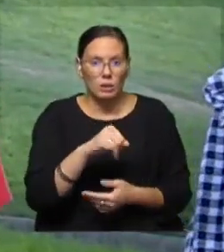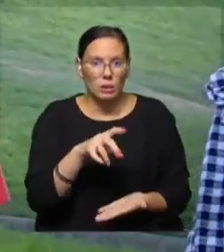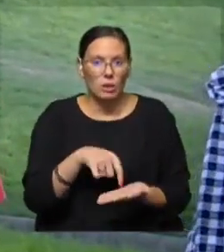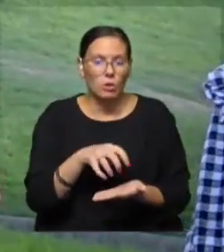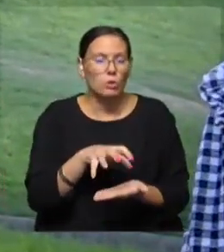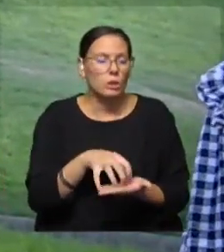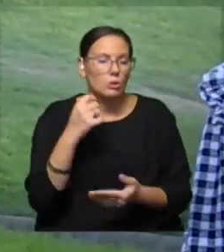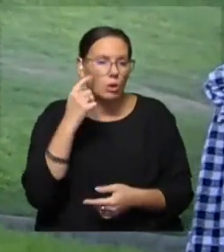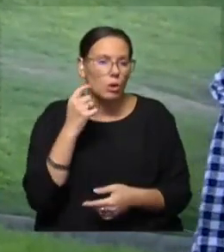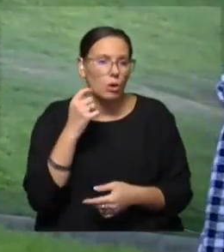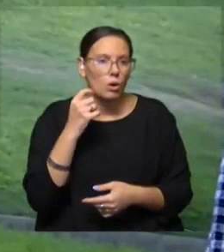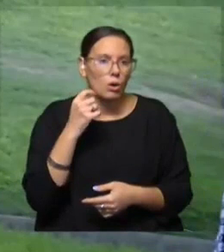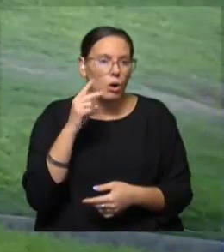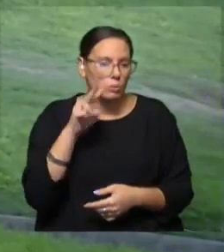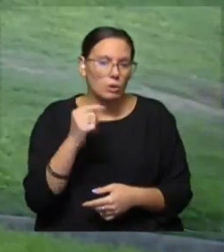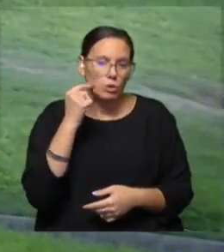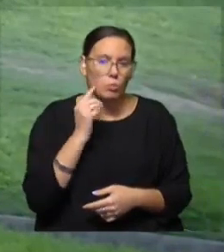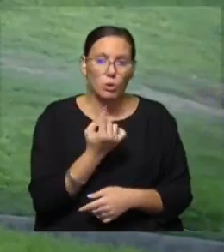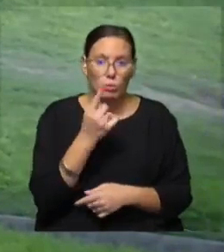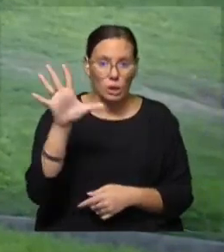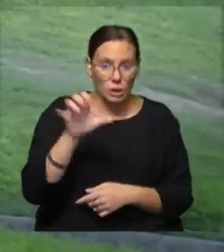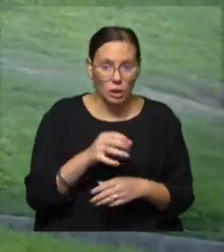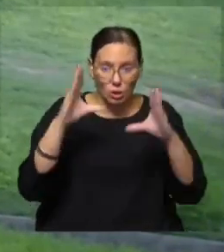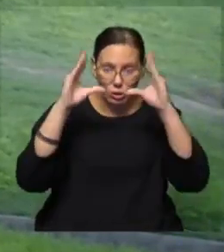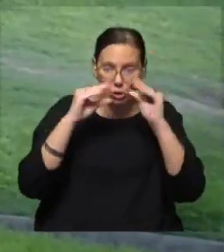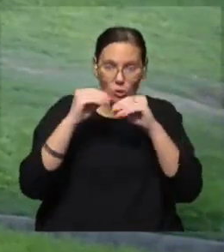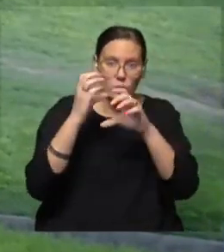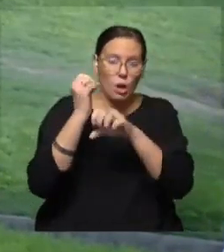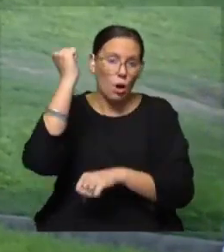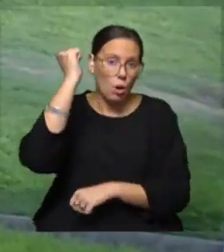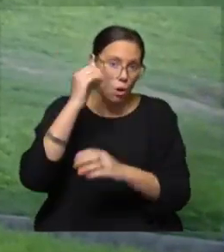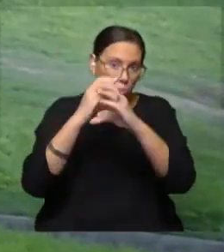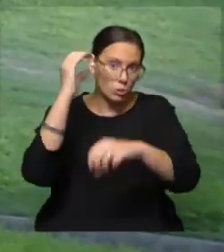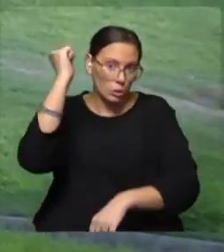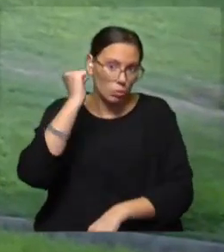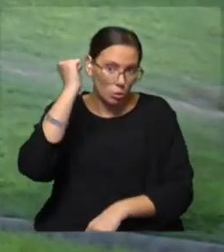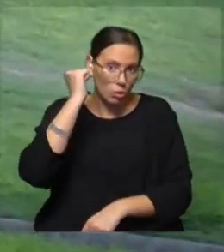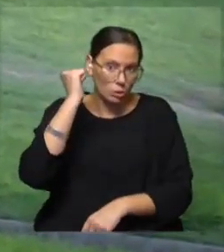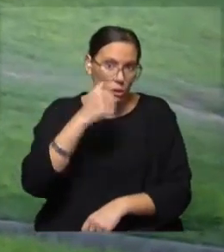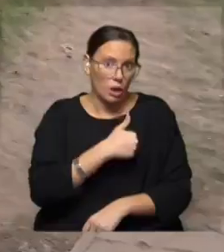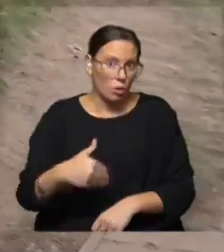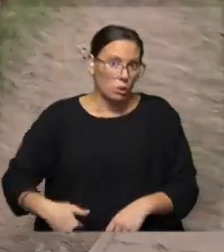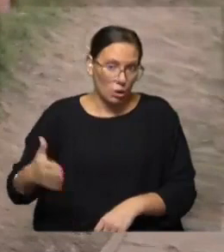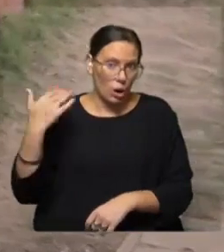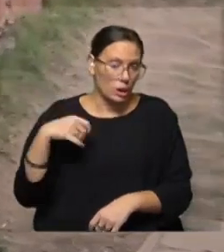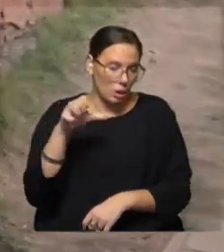1. Nos trajeron en la noche en un ómnibus de AMDET, una compañía del Estado de aquella época.